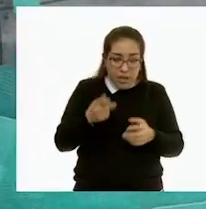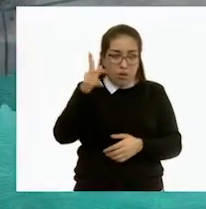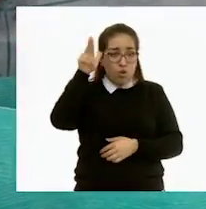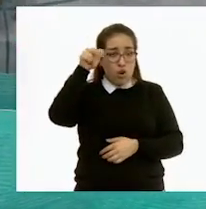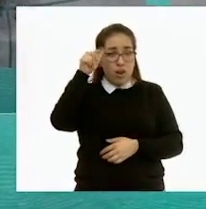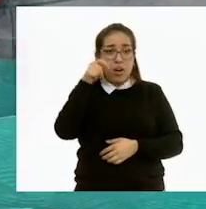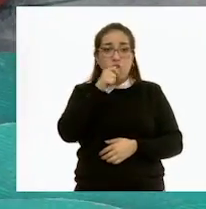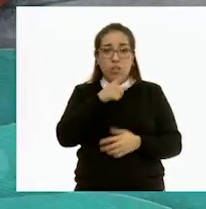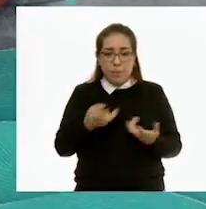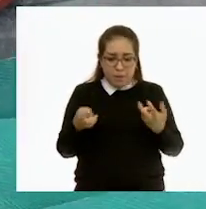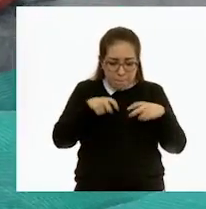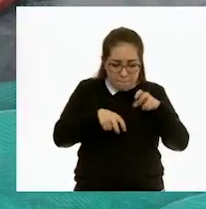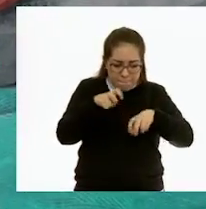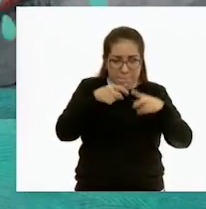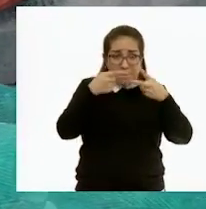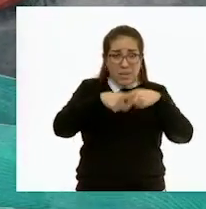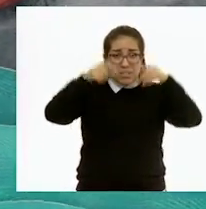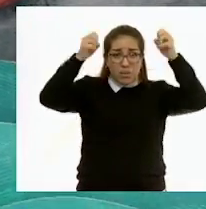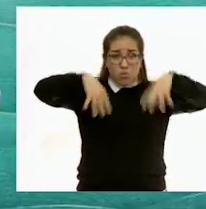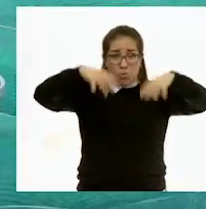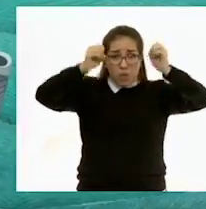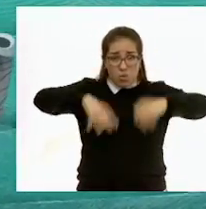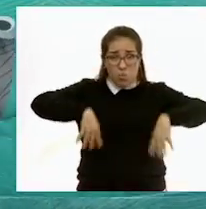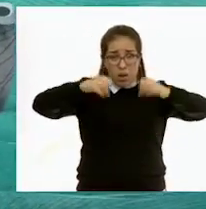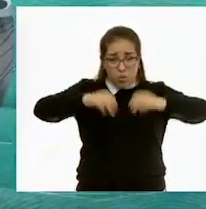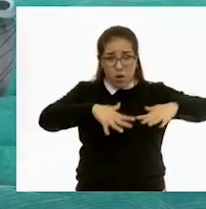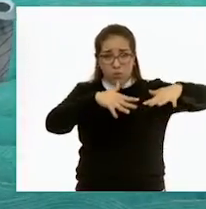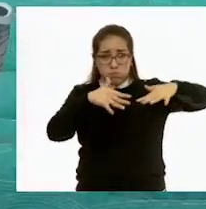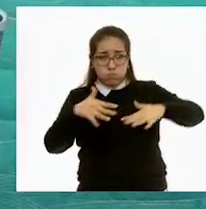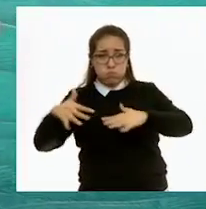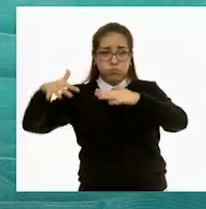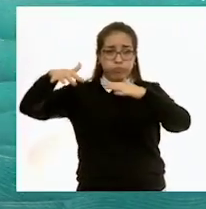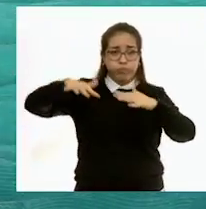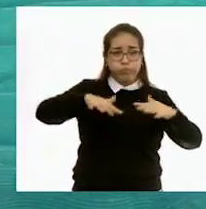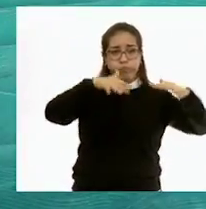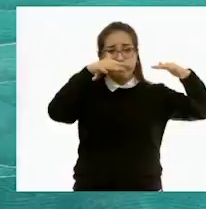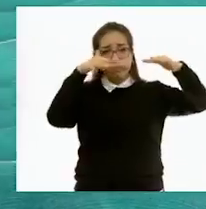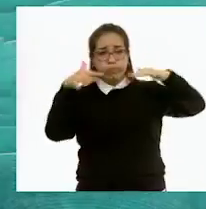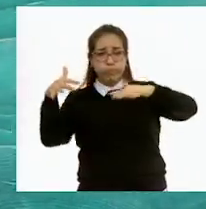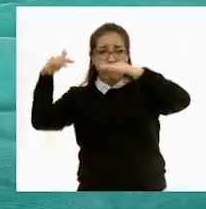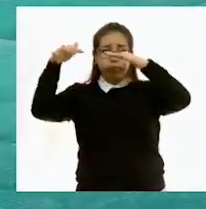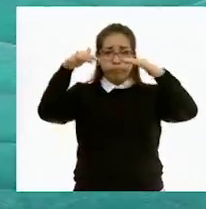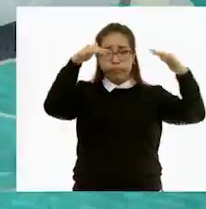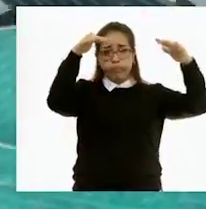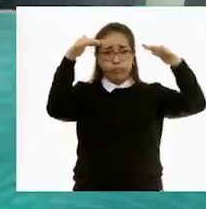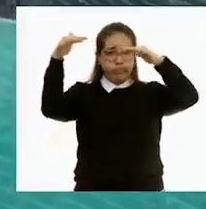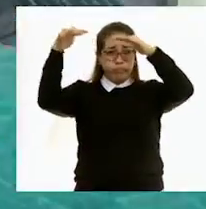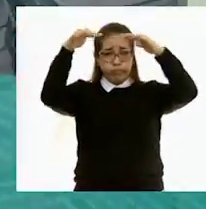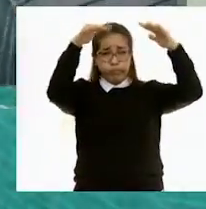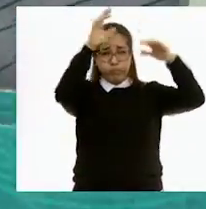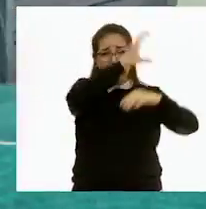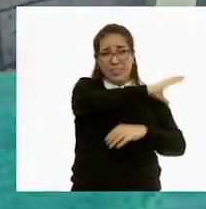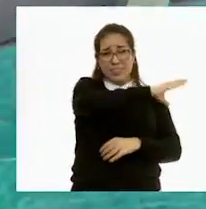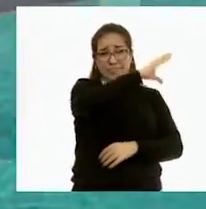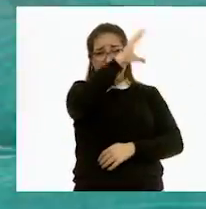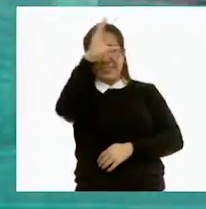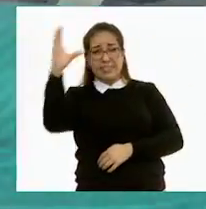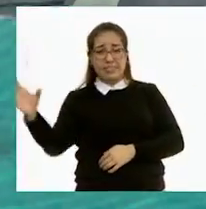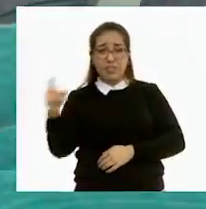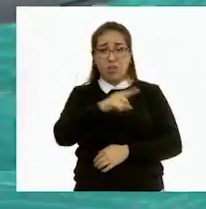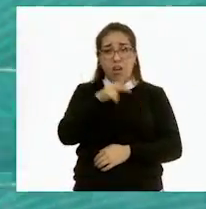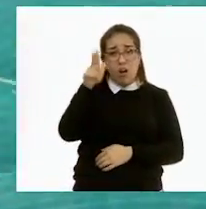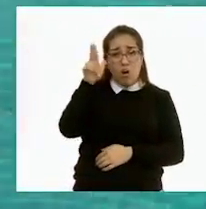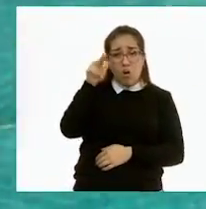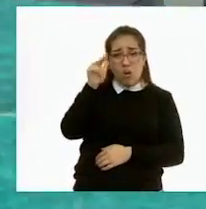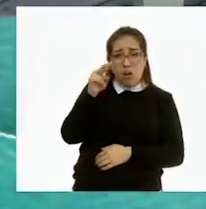abalki, ani ashe kathi anienha tzikin tikathi matintaka ankailar. Ankoi, intzu